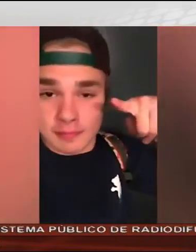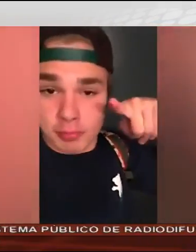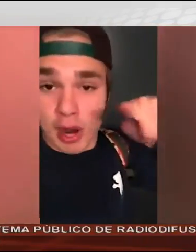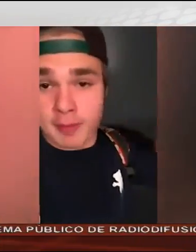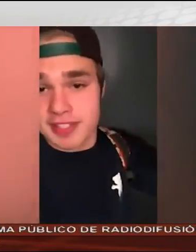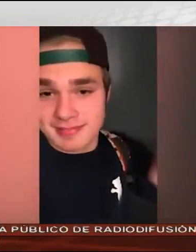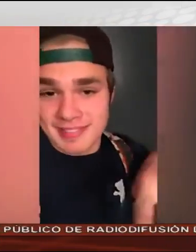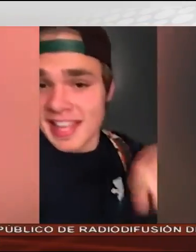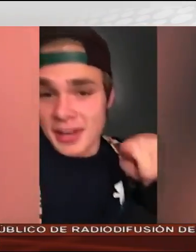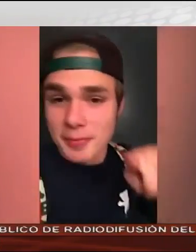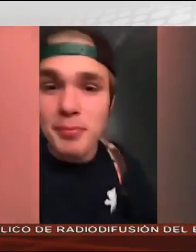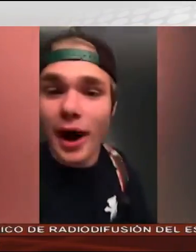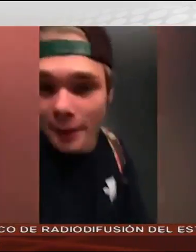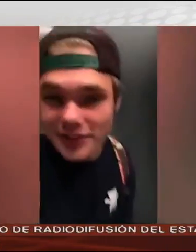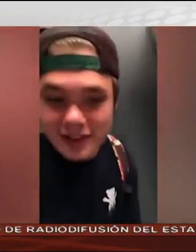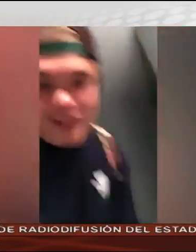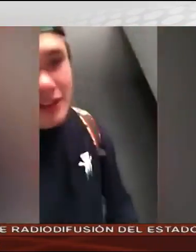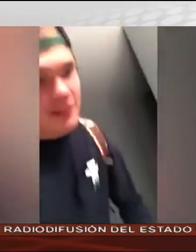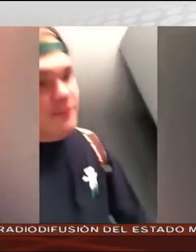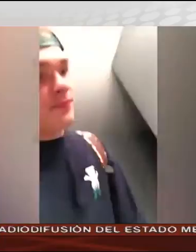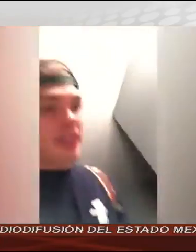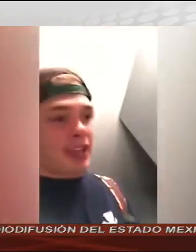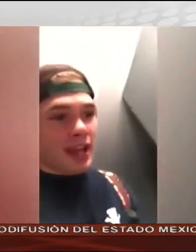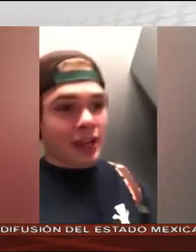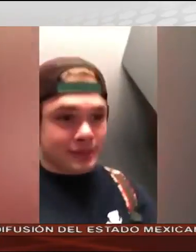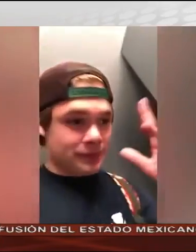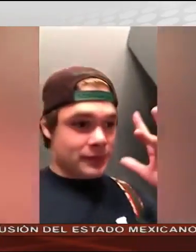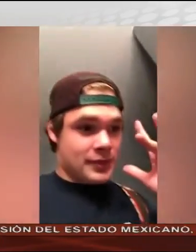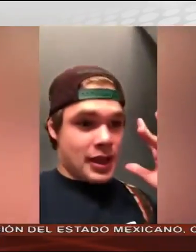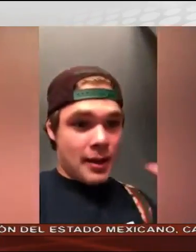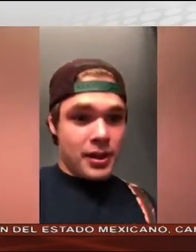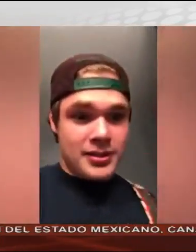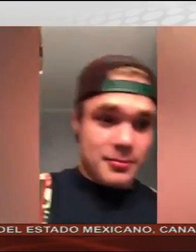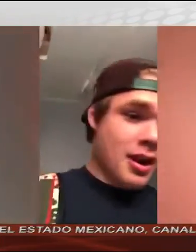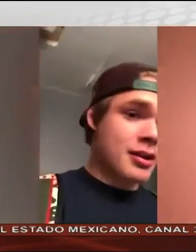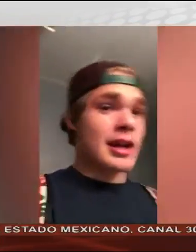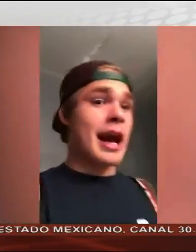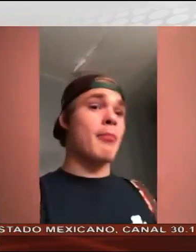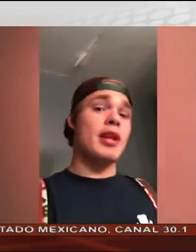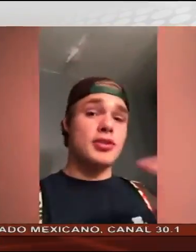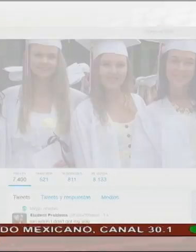ti, Dios me bendiga a mí y Dios bendiga a todos aquí.